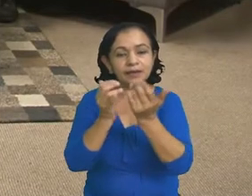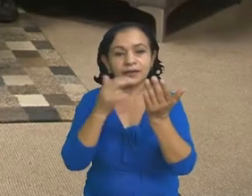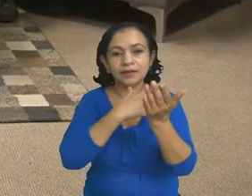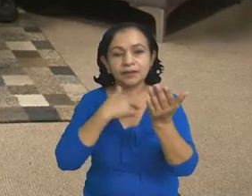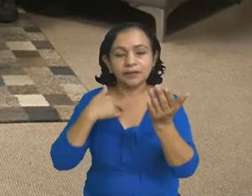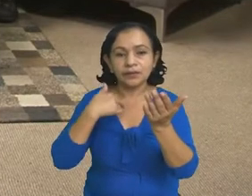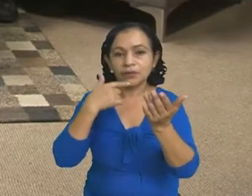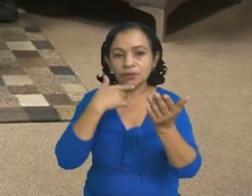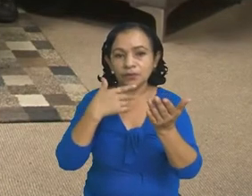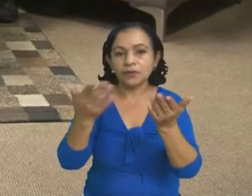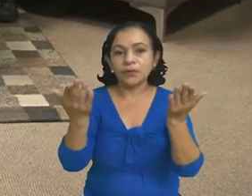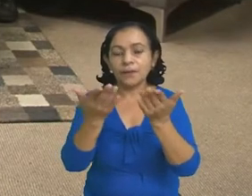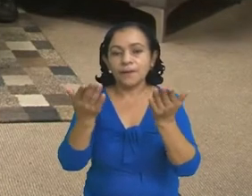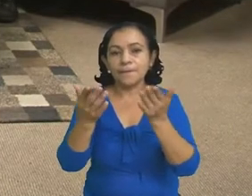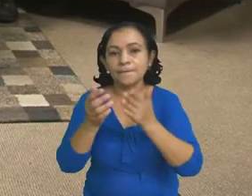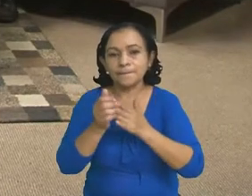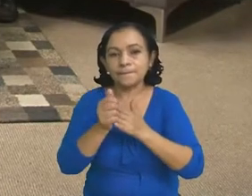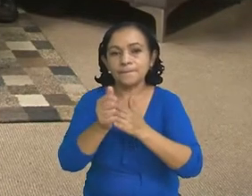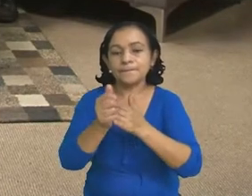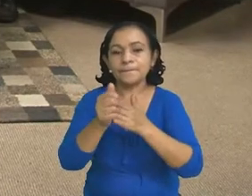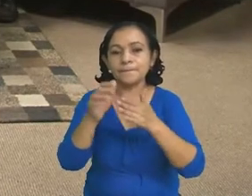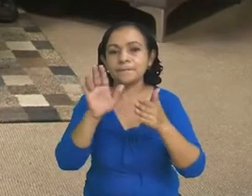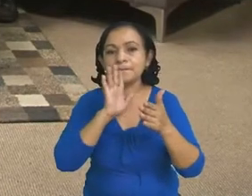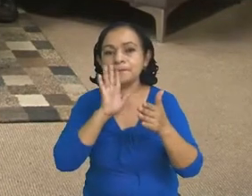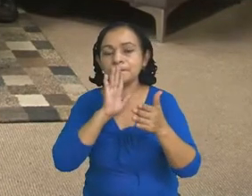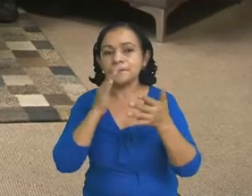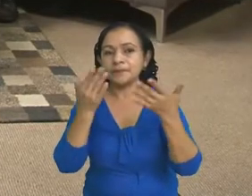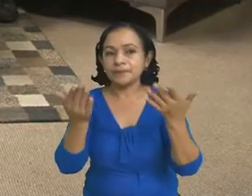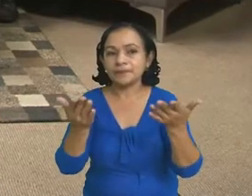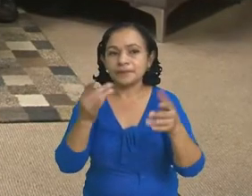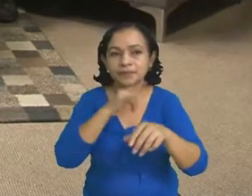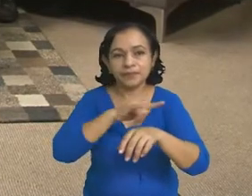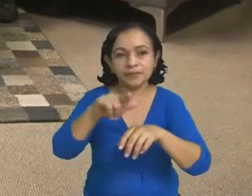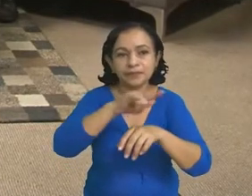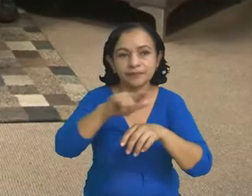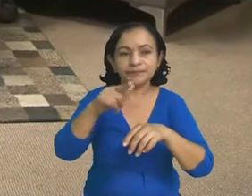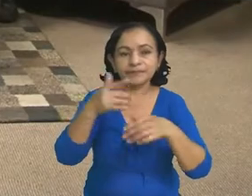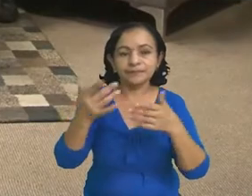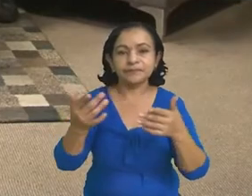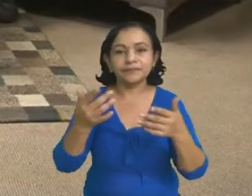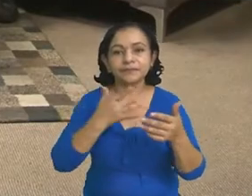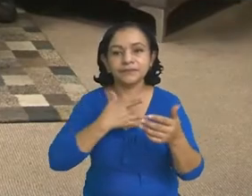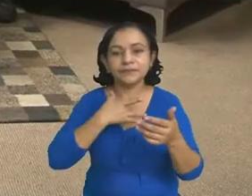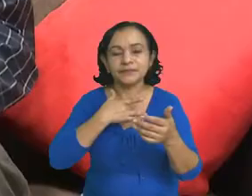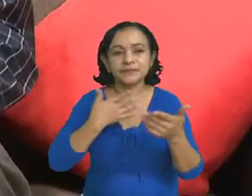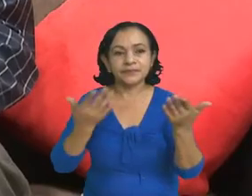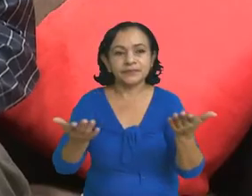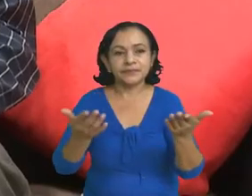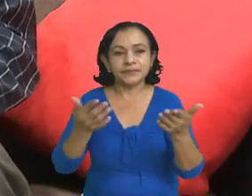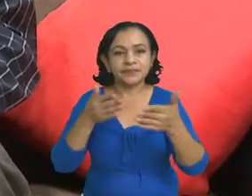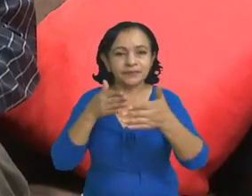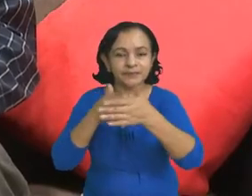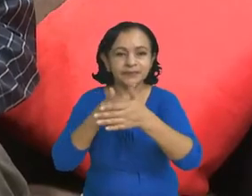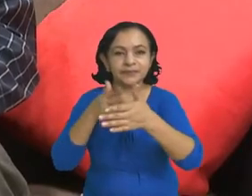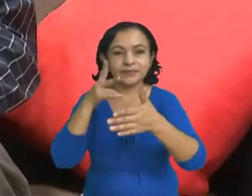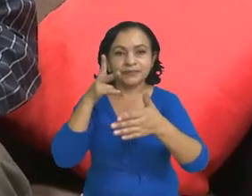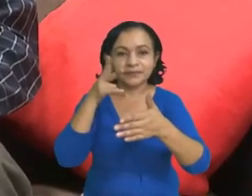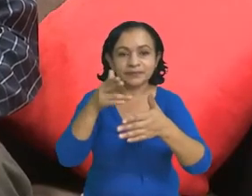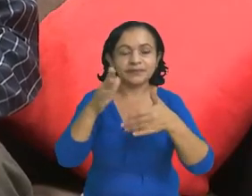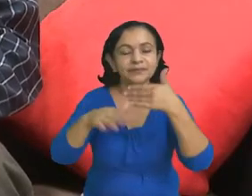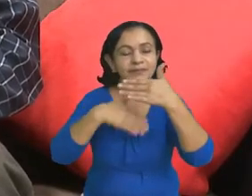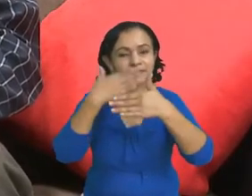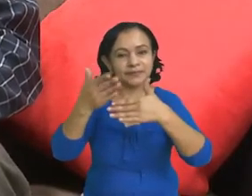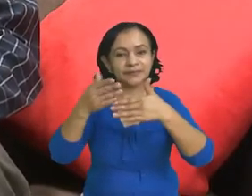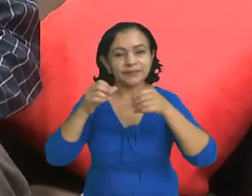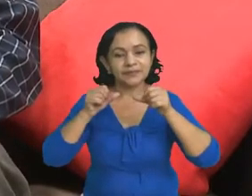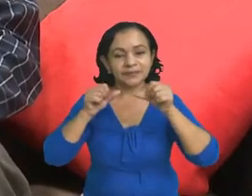mencionaba, Managua ya estará completando ese anillo que podríamos decir de seguridad energética, ¿no? Exactamente. Vamos a hacer una breve pausa